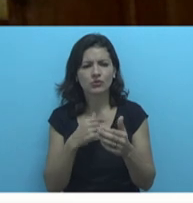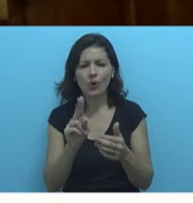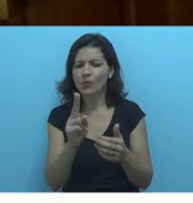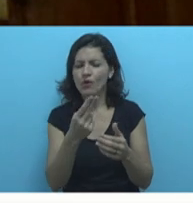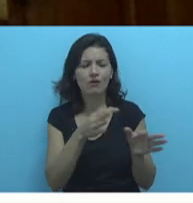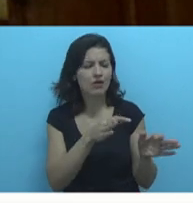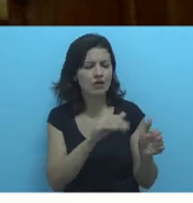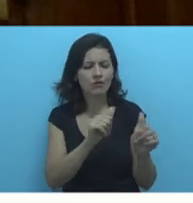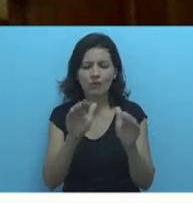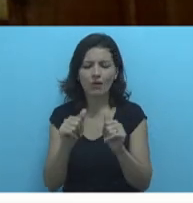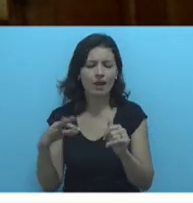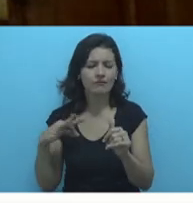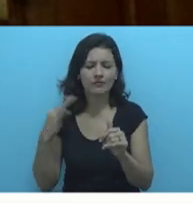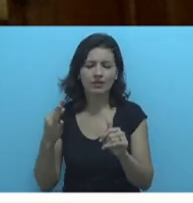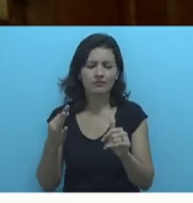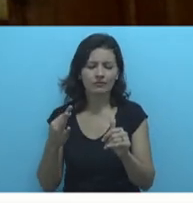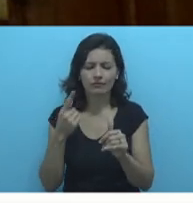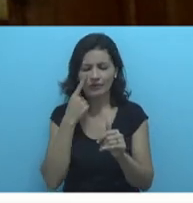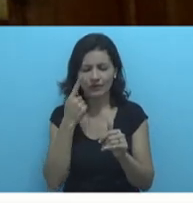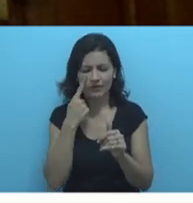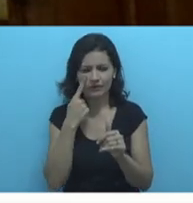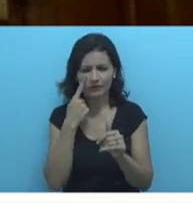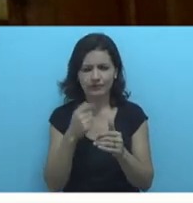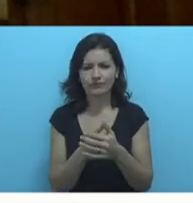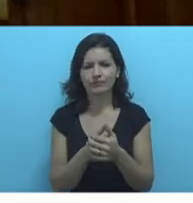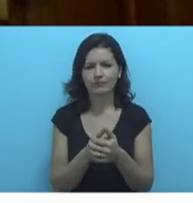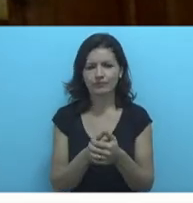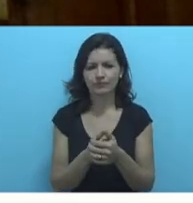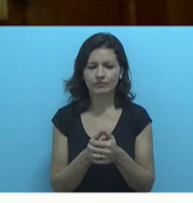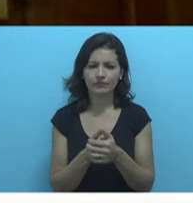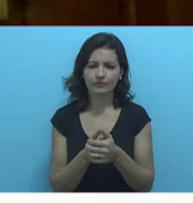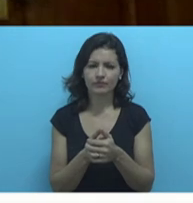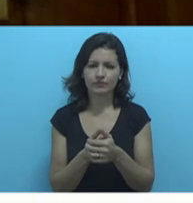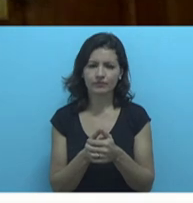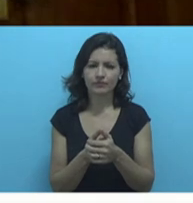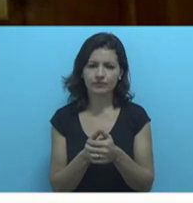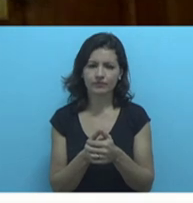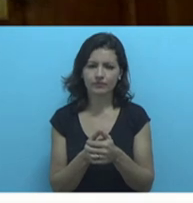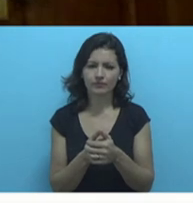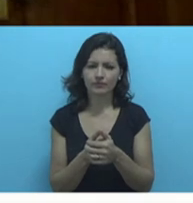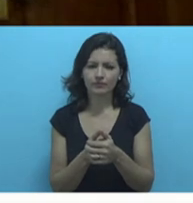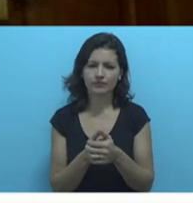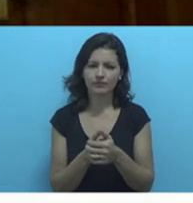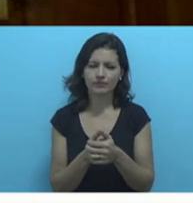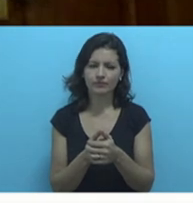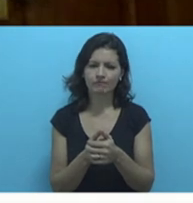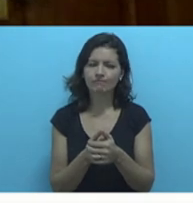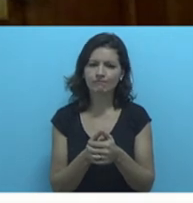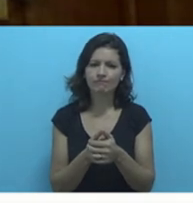viví. Y tengo esta canción presente porque creo que Miguel es de esas personas